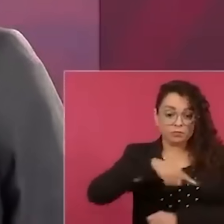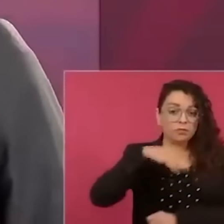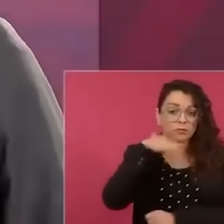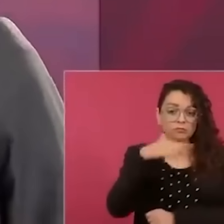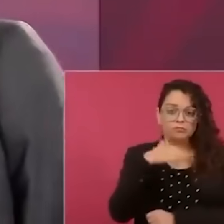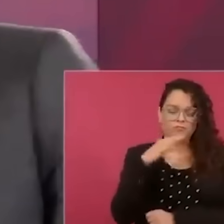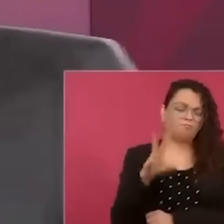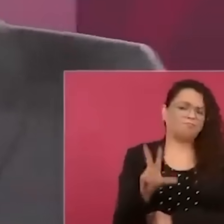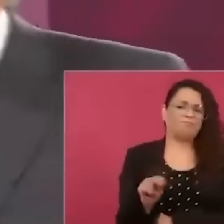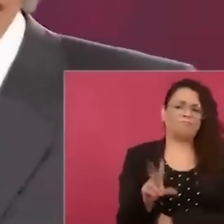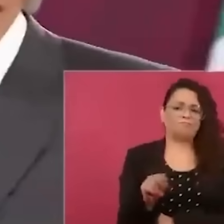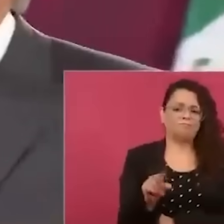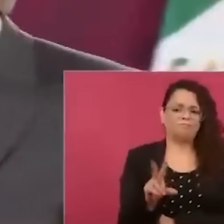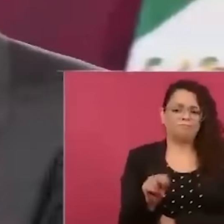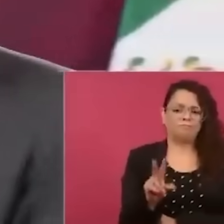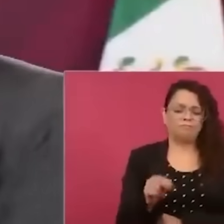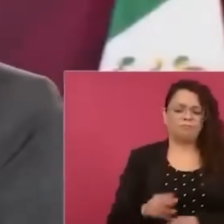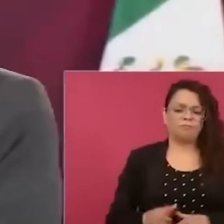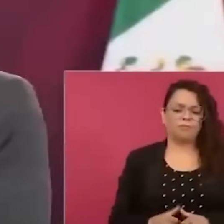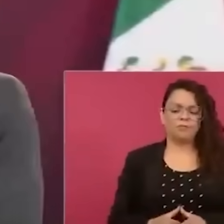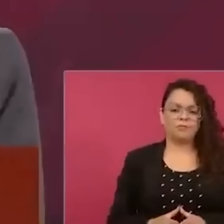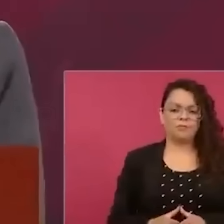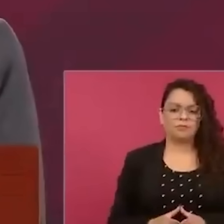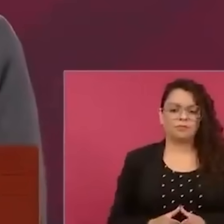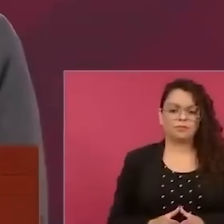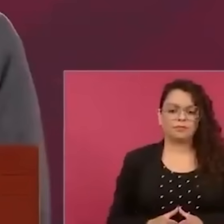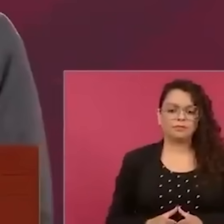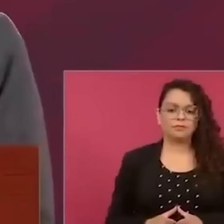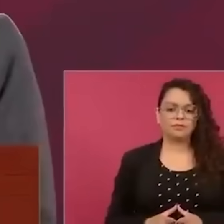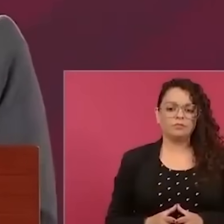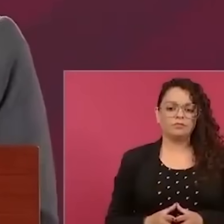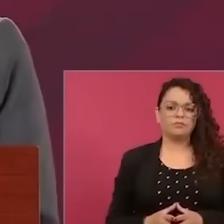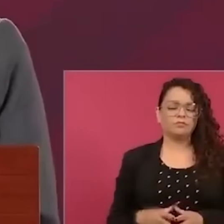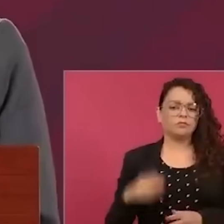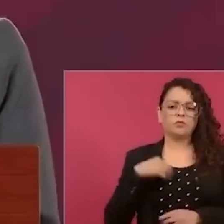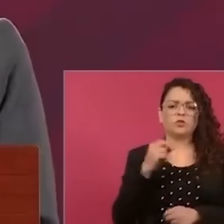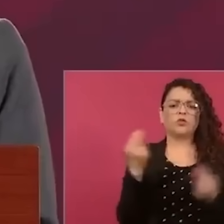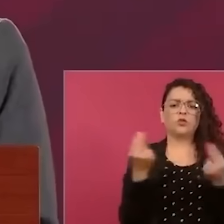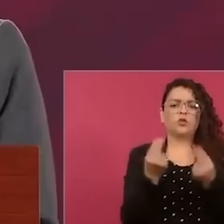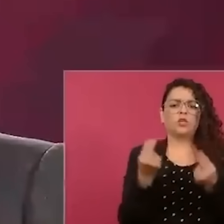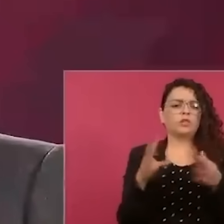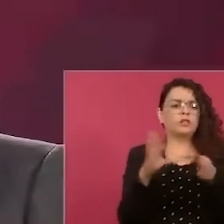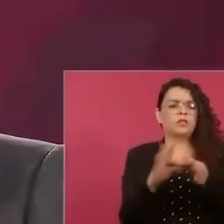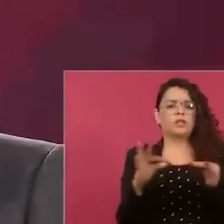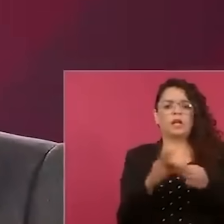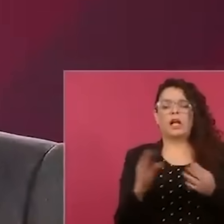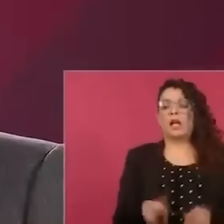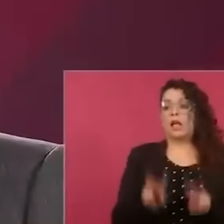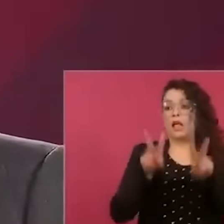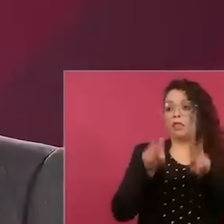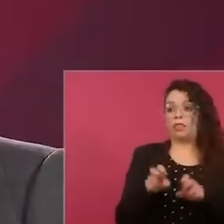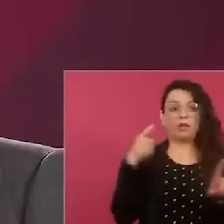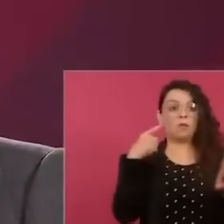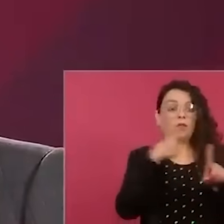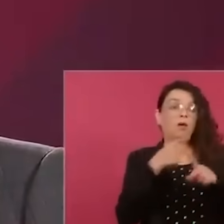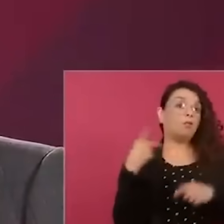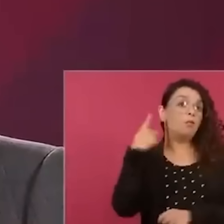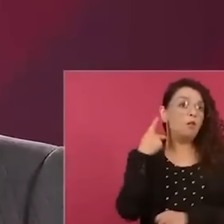Sin hablar de cuestiones partidistas, no, nada más defender el proyecto,